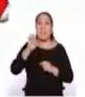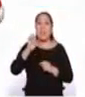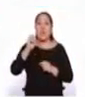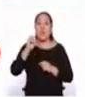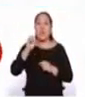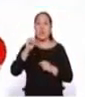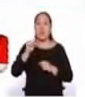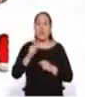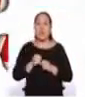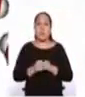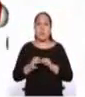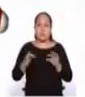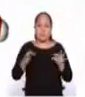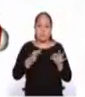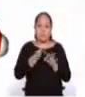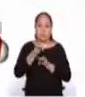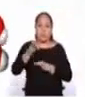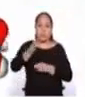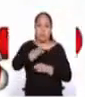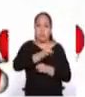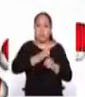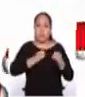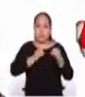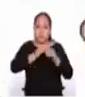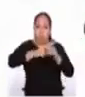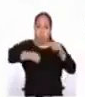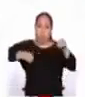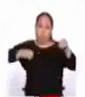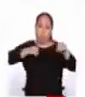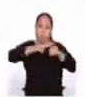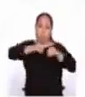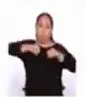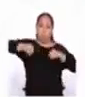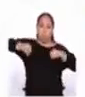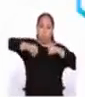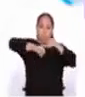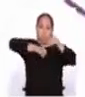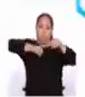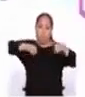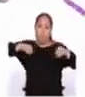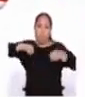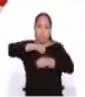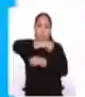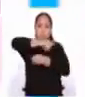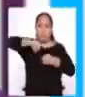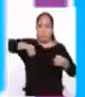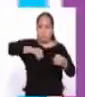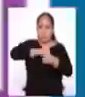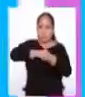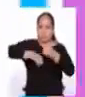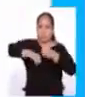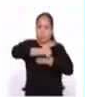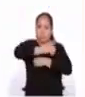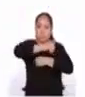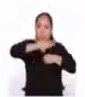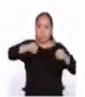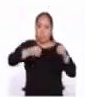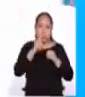donde las moléculas se encuentran muy separadas y en desorden.